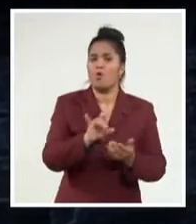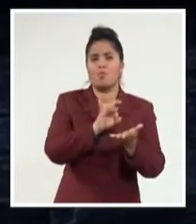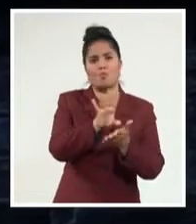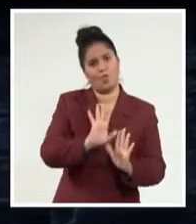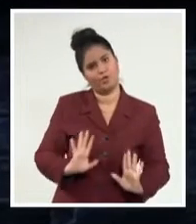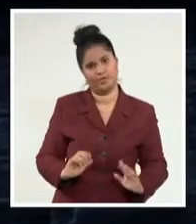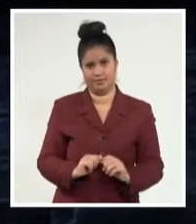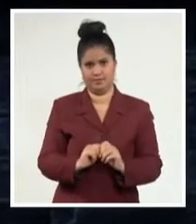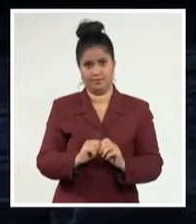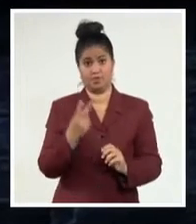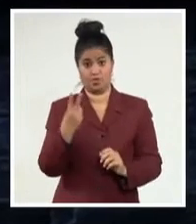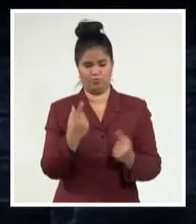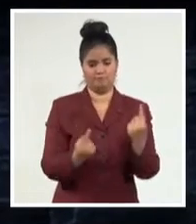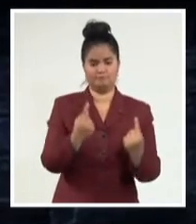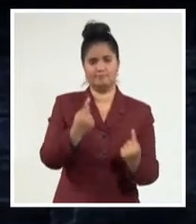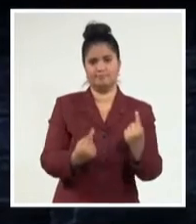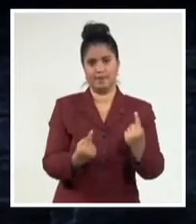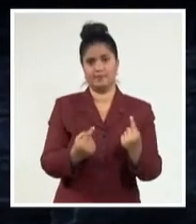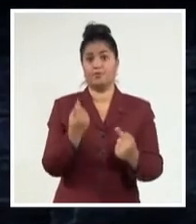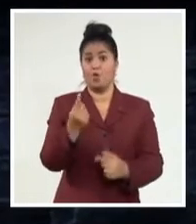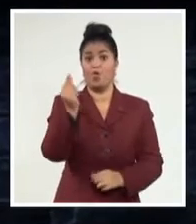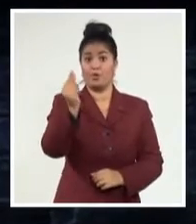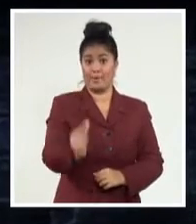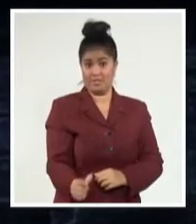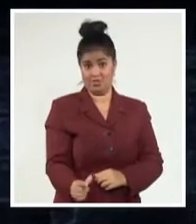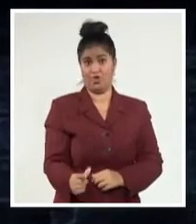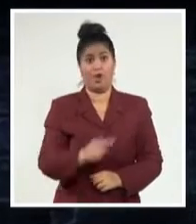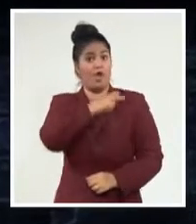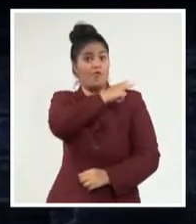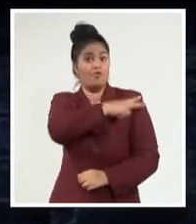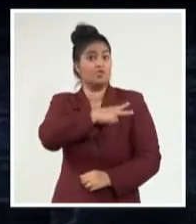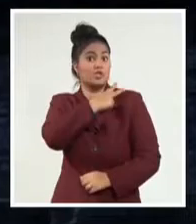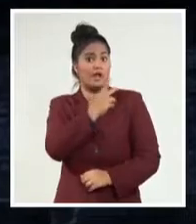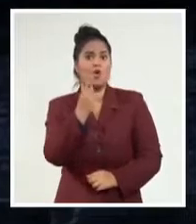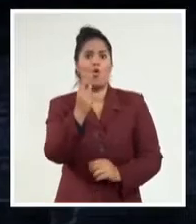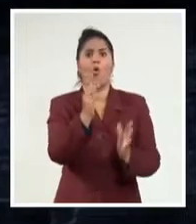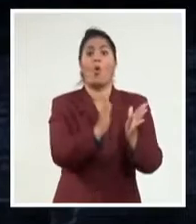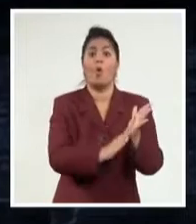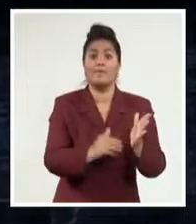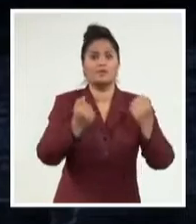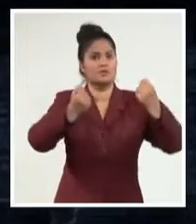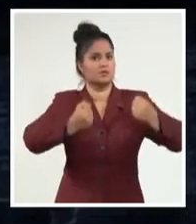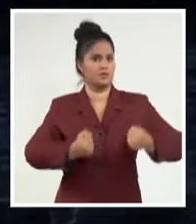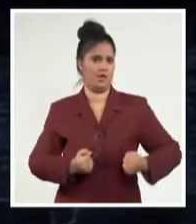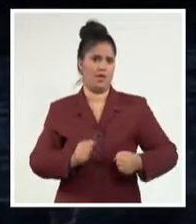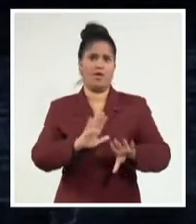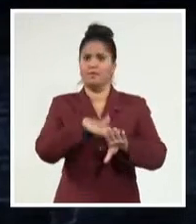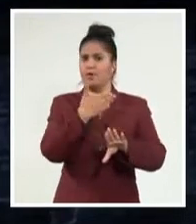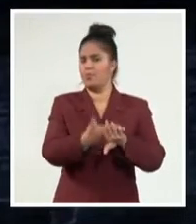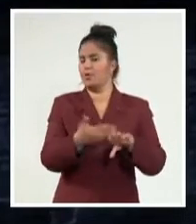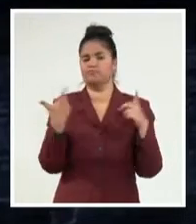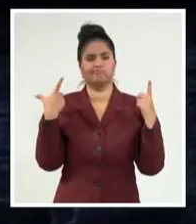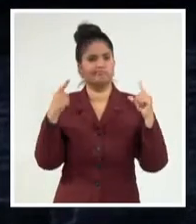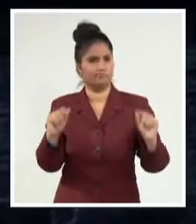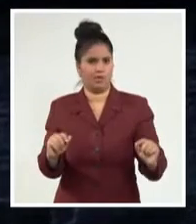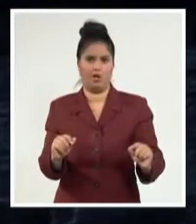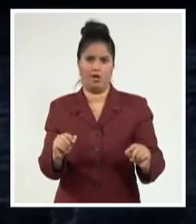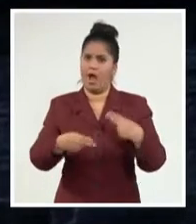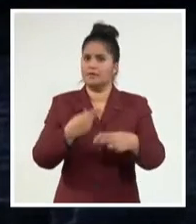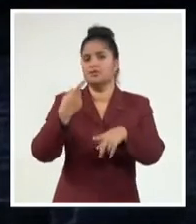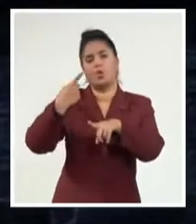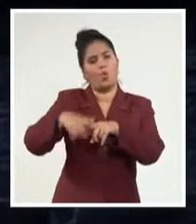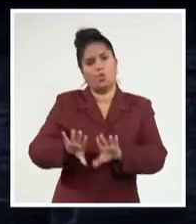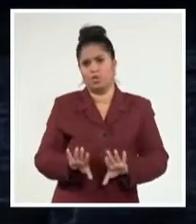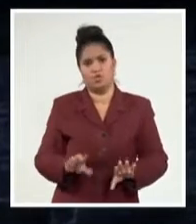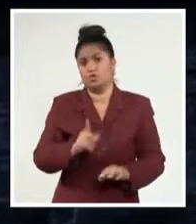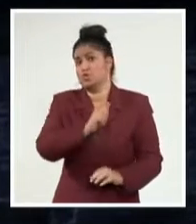canciller ejerció menos de un mes y así en varias carteras los liderazgos se han turnado. Ese es el inestable ejecutivo peruano de Pedro Castillo,